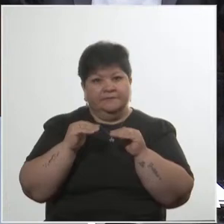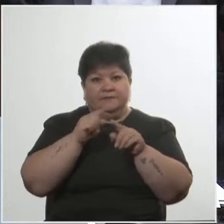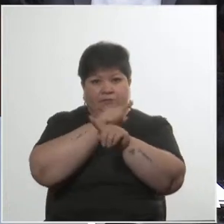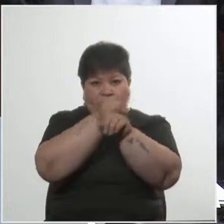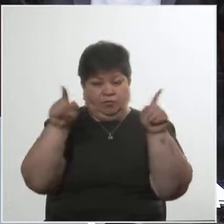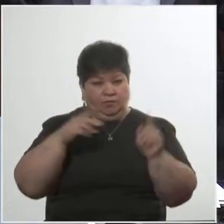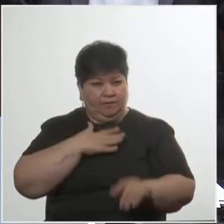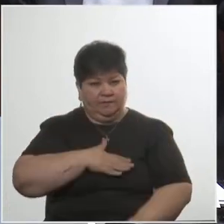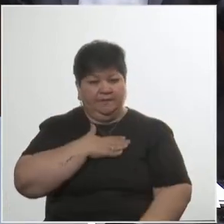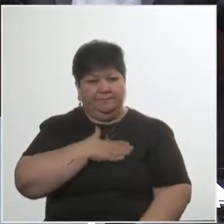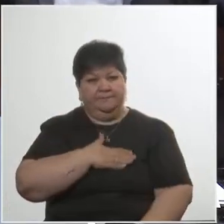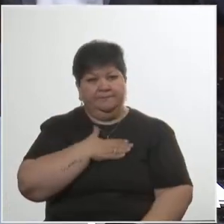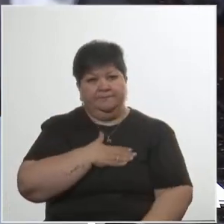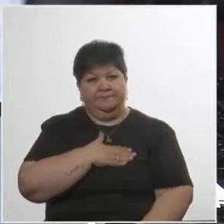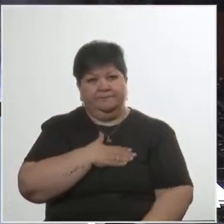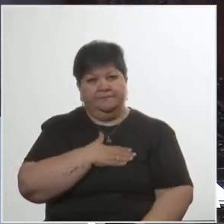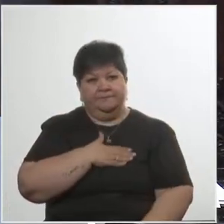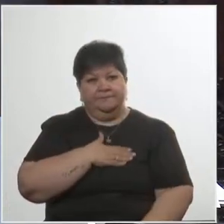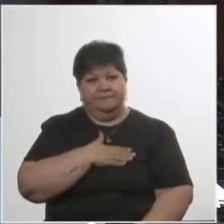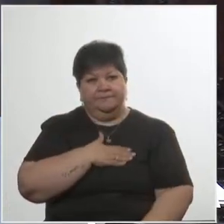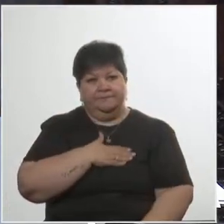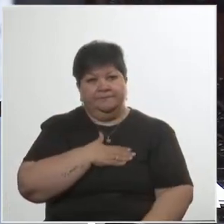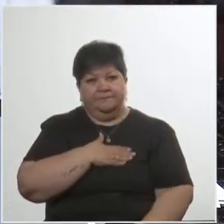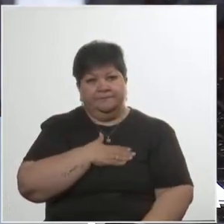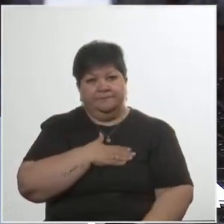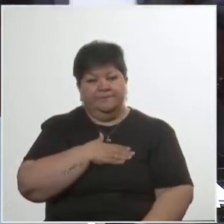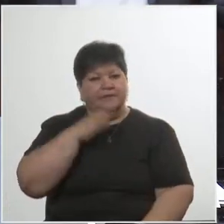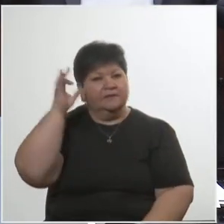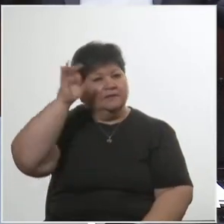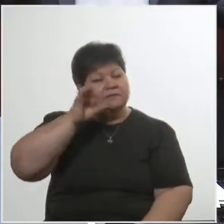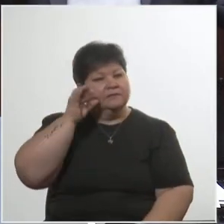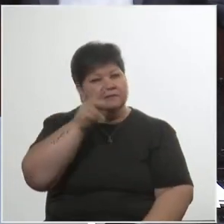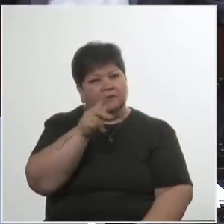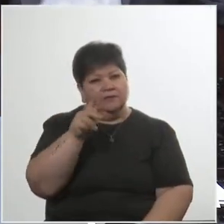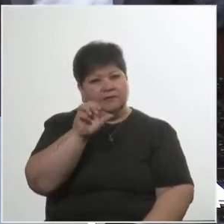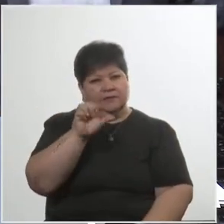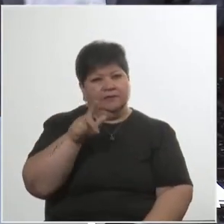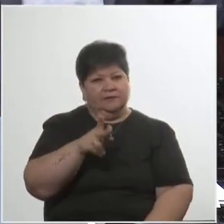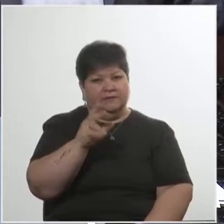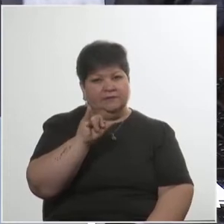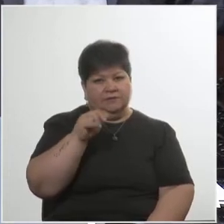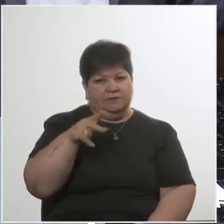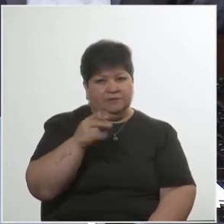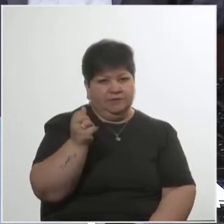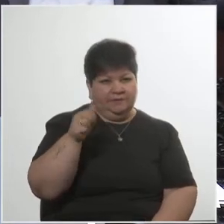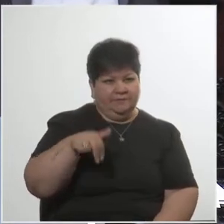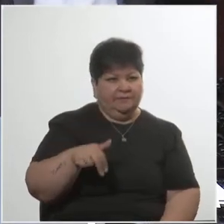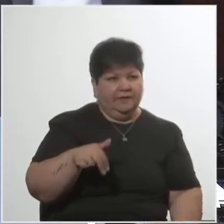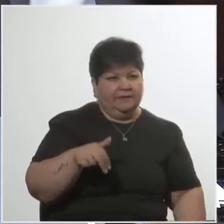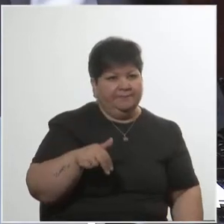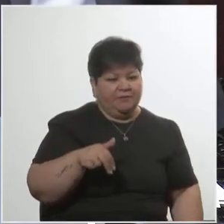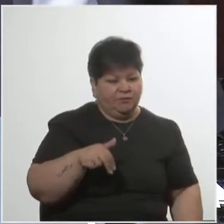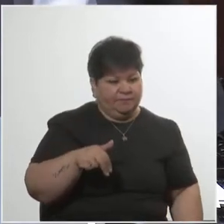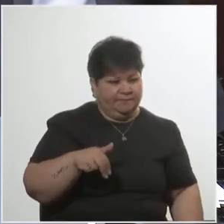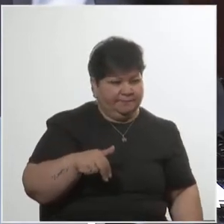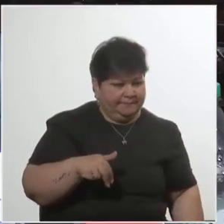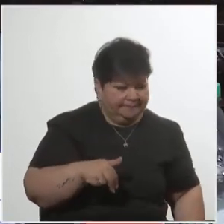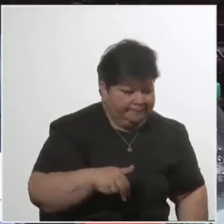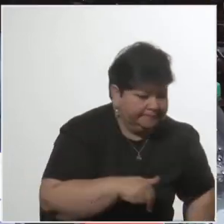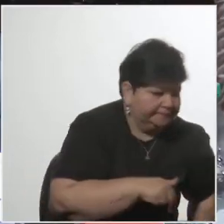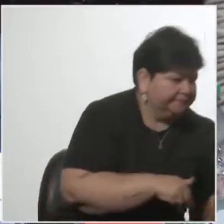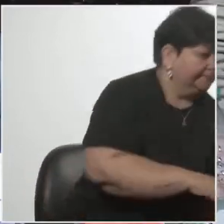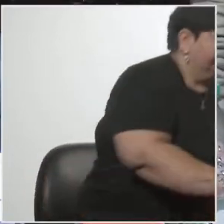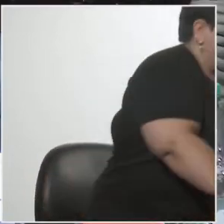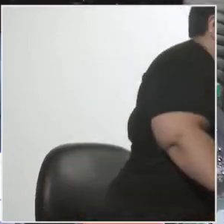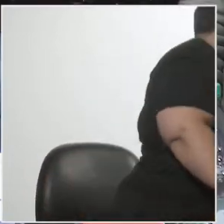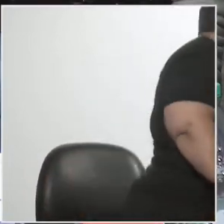acuerdo pasaríamos a votarlo senadora el paquete de los